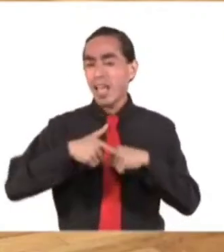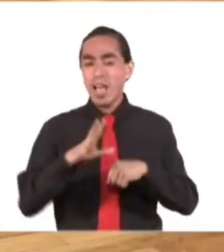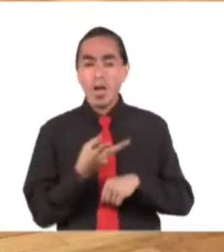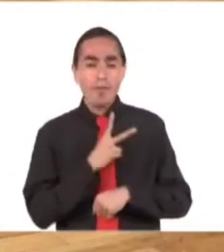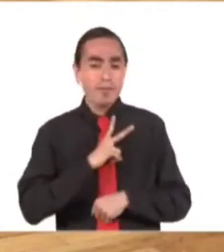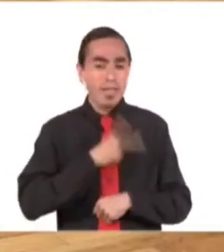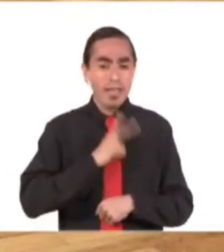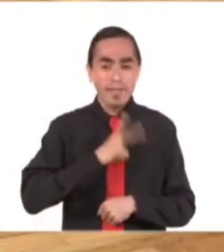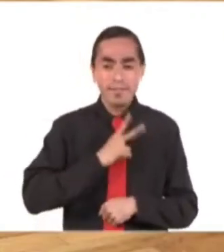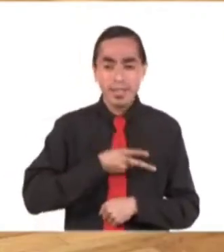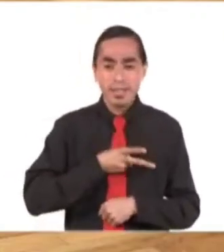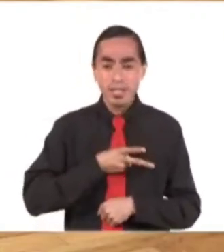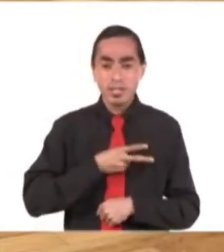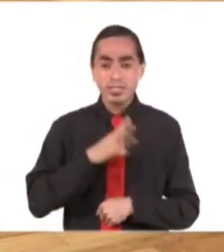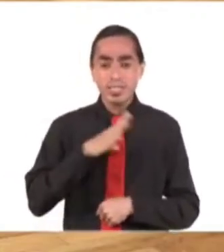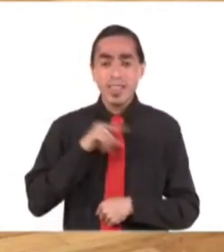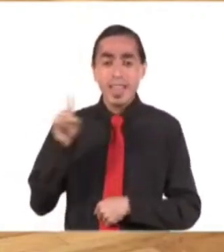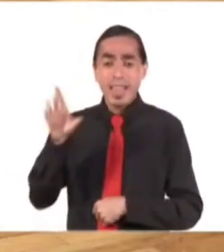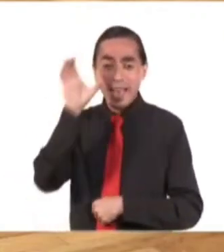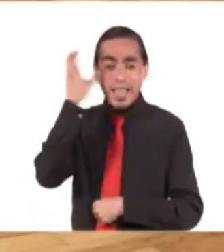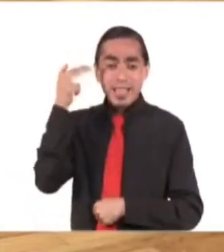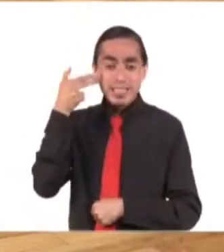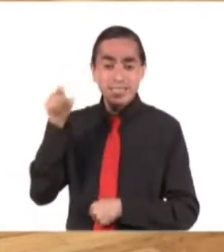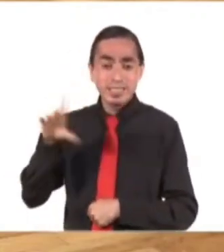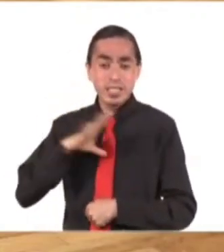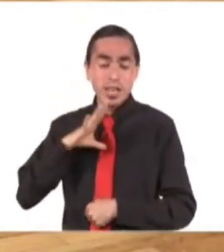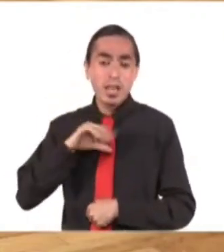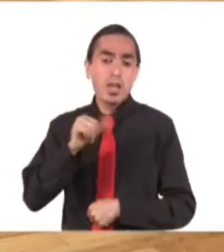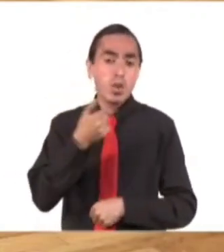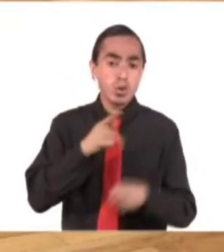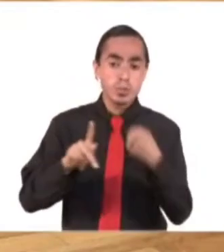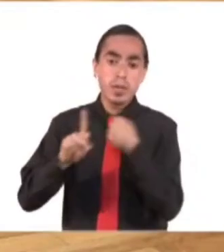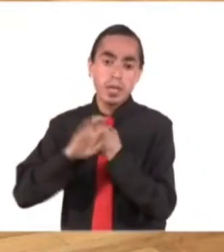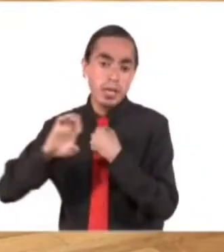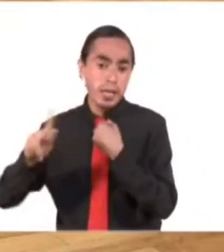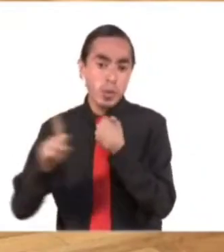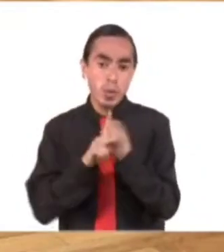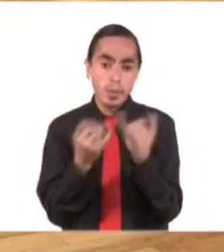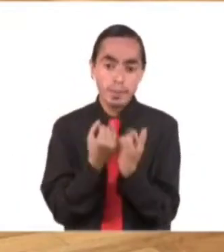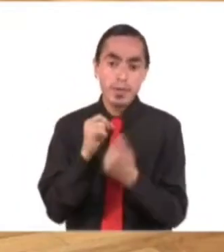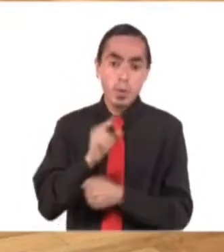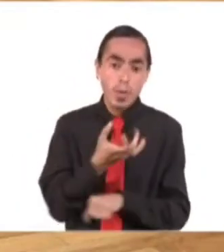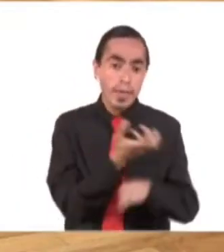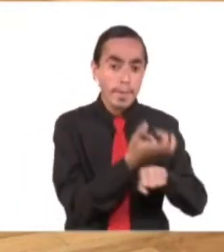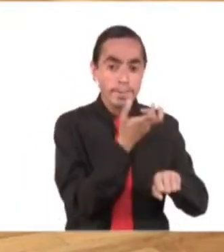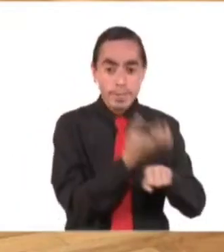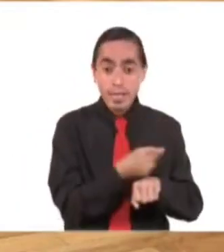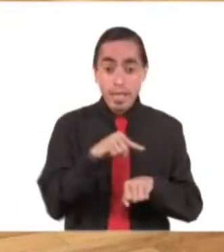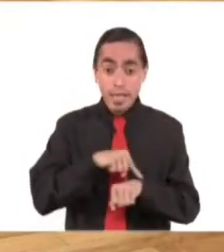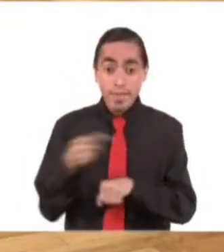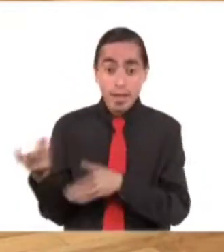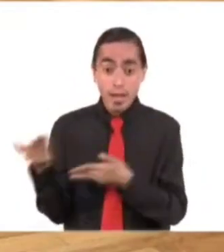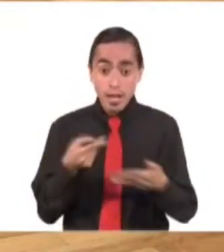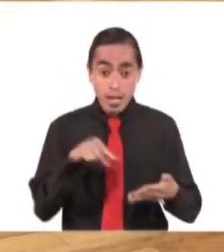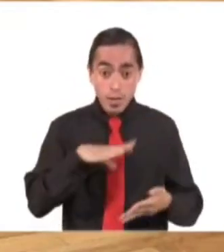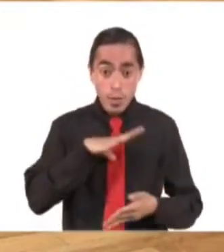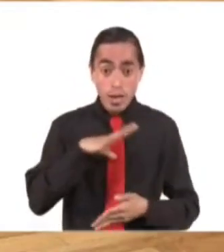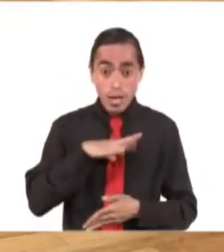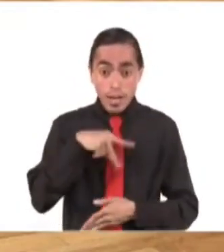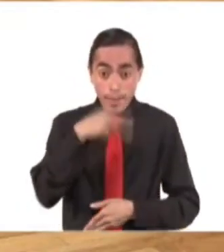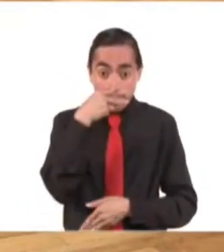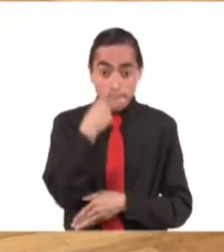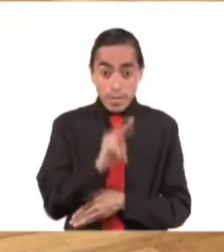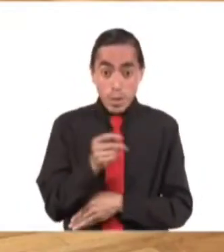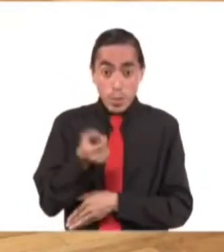virus que surgió en China, que ya estaba en otros países en Europa, que ya estaba en Estados Unidos, que iba a llegar aquí, lo primero